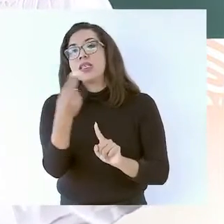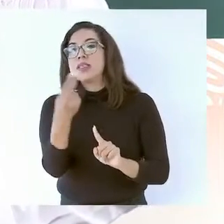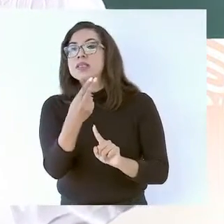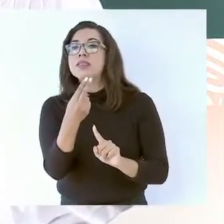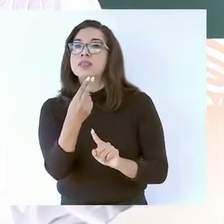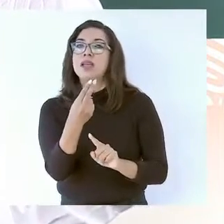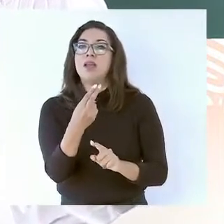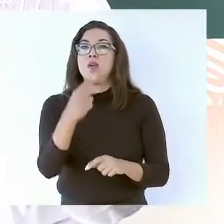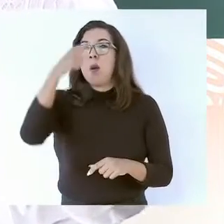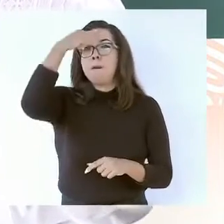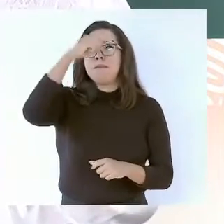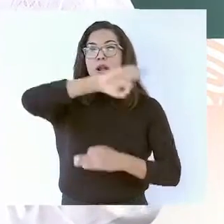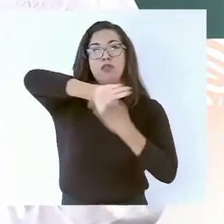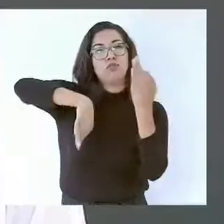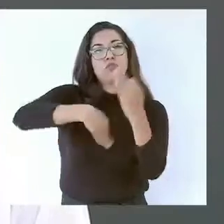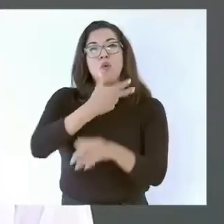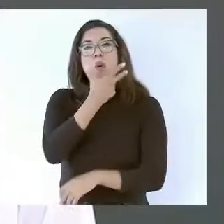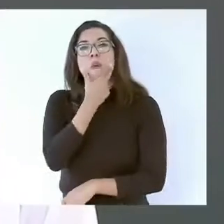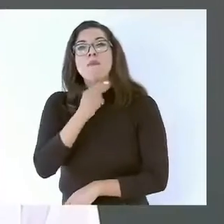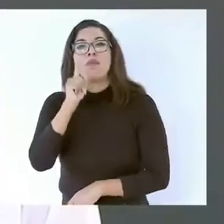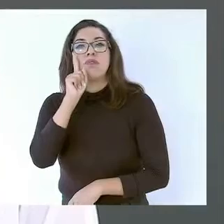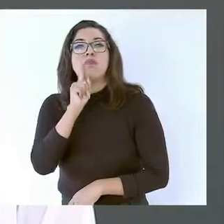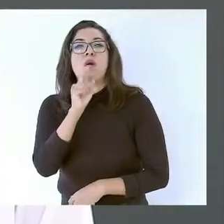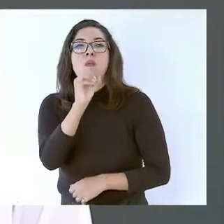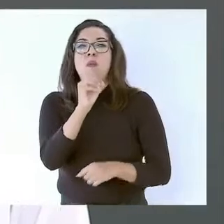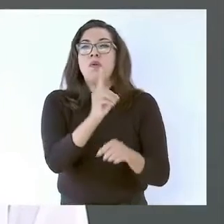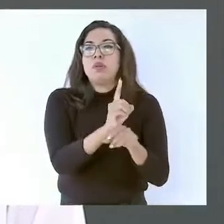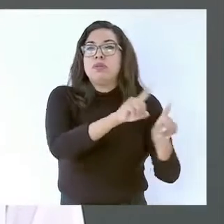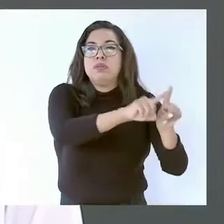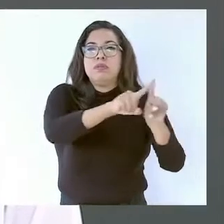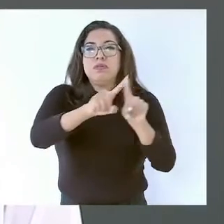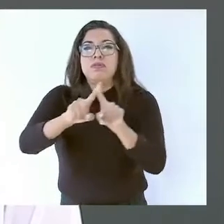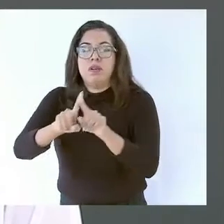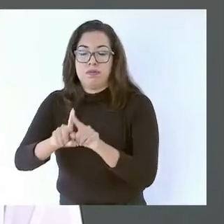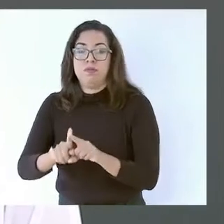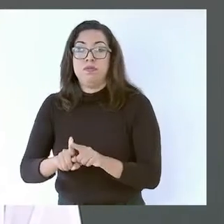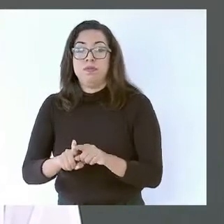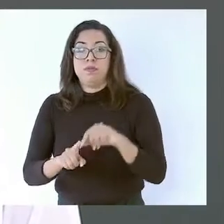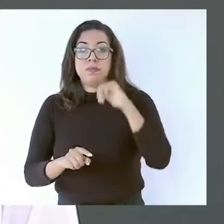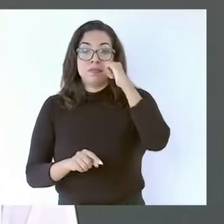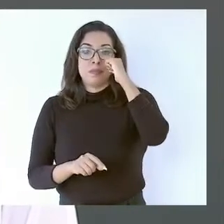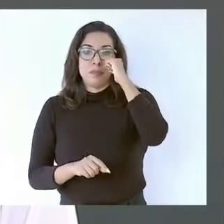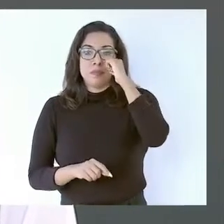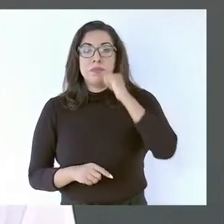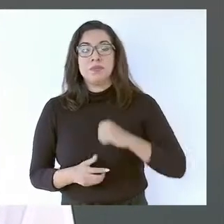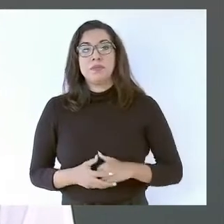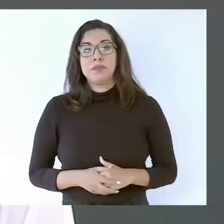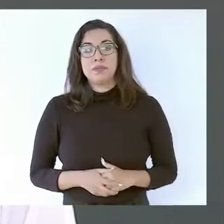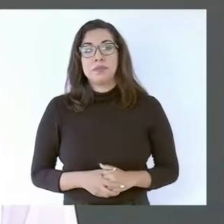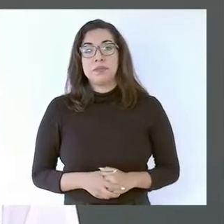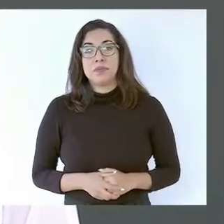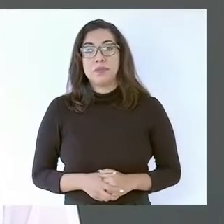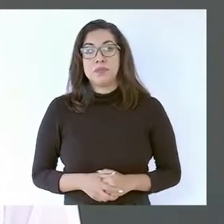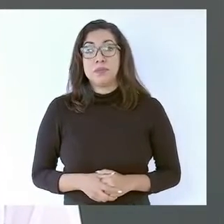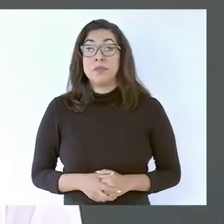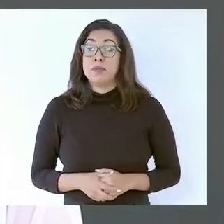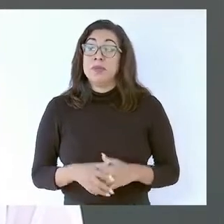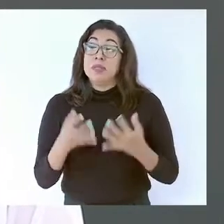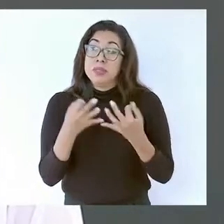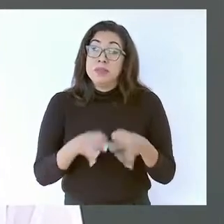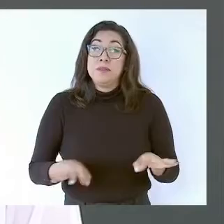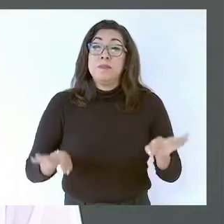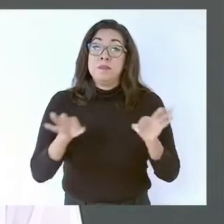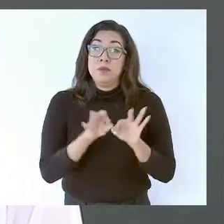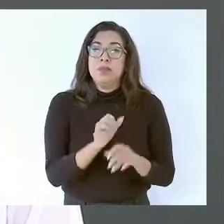oportunidades para todas y todos. A partir de este piso de dignidad, deberá ser el esfuerzo y el mérito individual